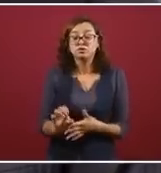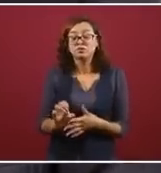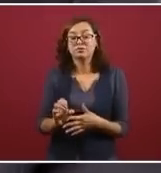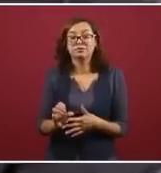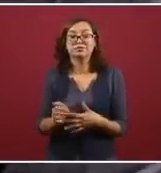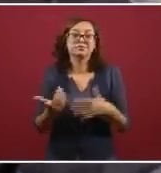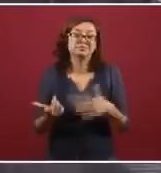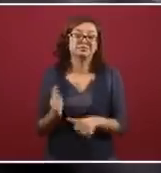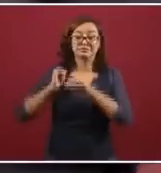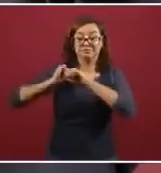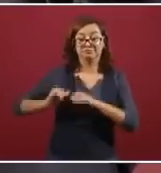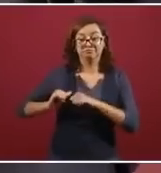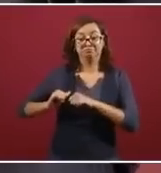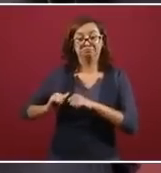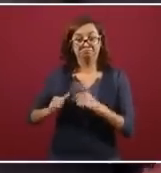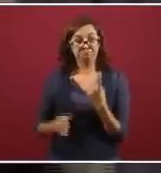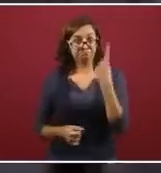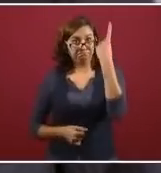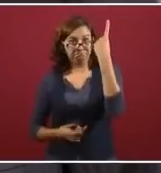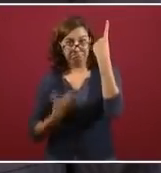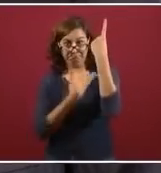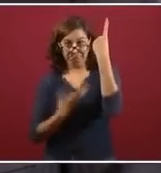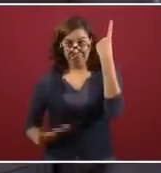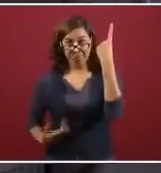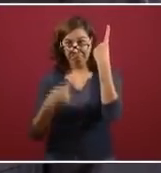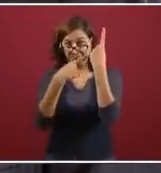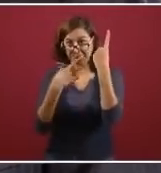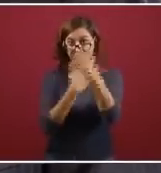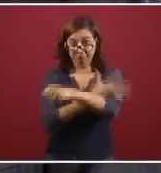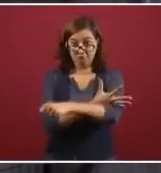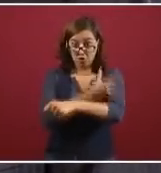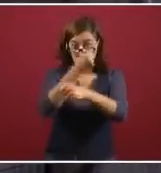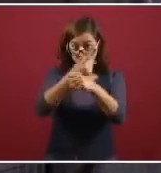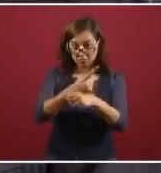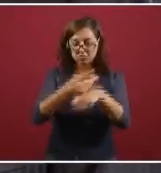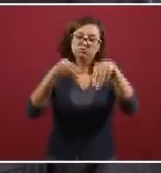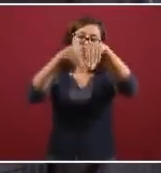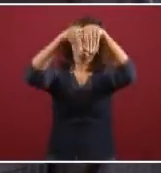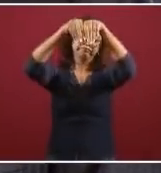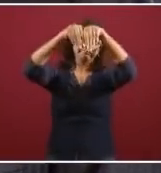se actúa con honestidad, permea